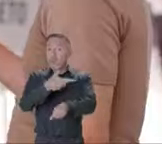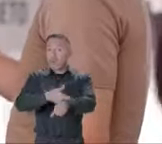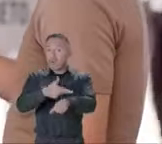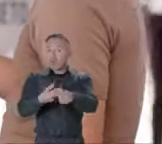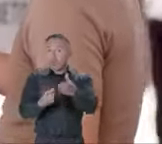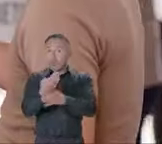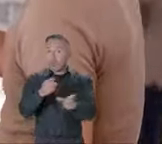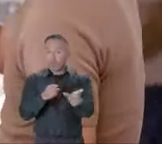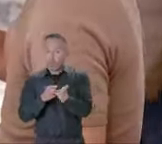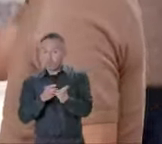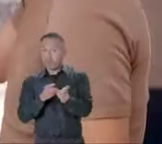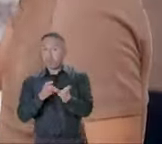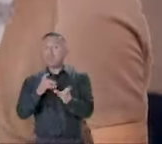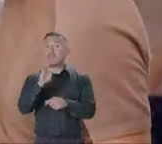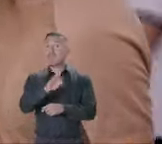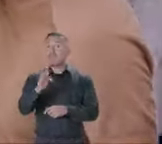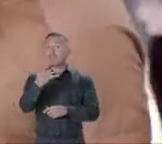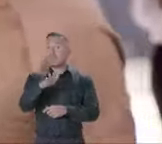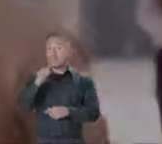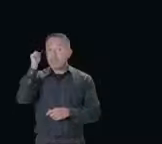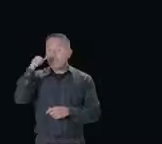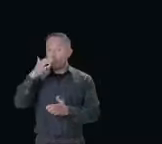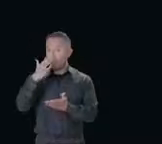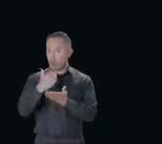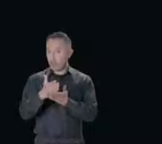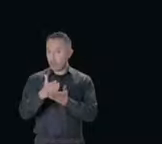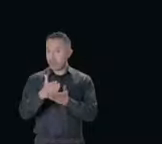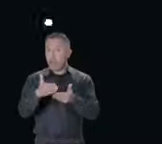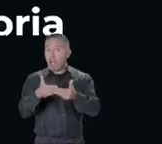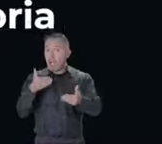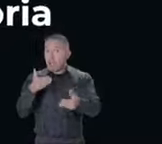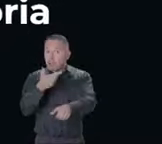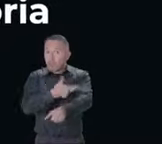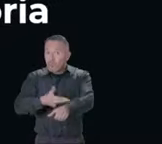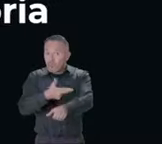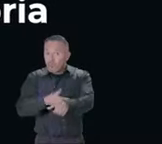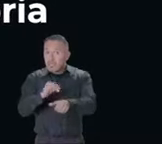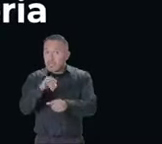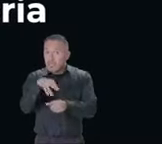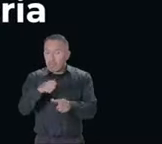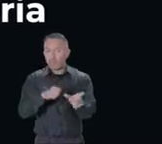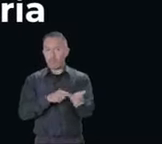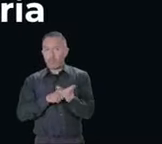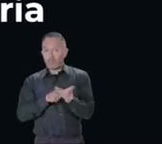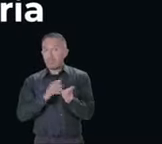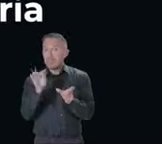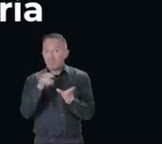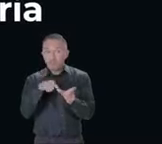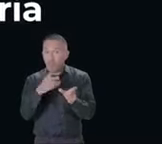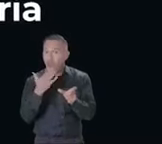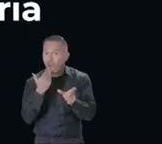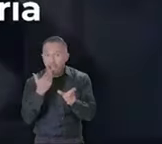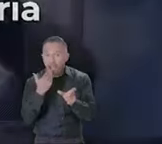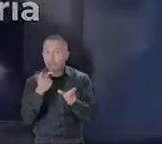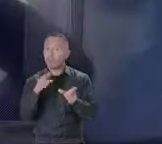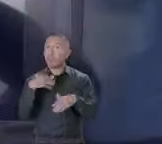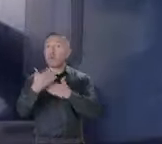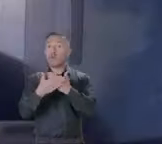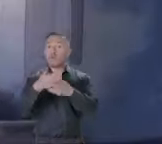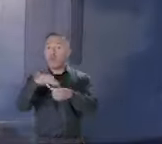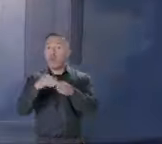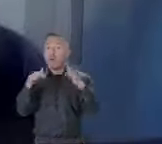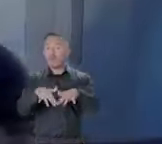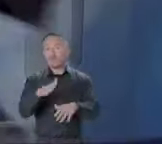o actualizaste. El último día es el 10 de abril. No lo dejes para el último. Si no la recoges, no podrás votar en las elecciones